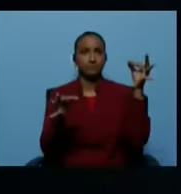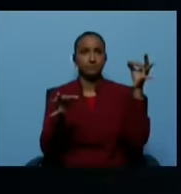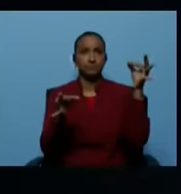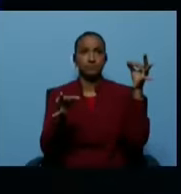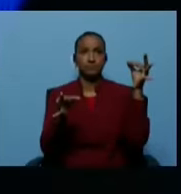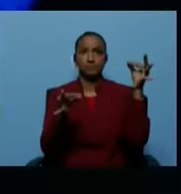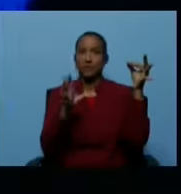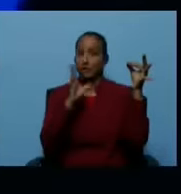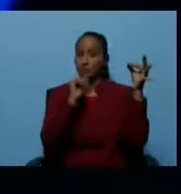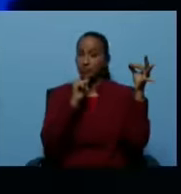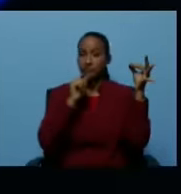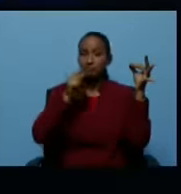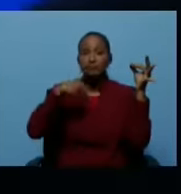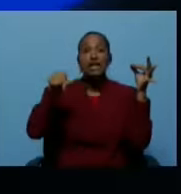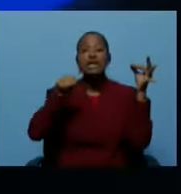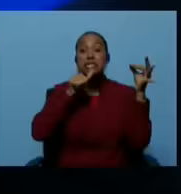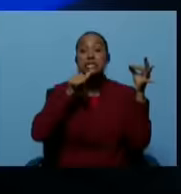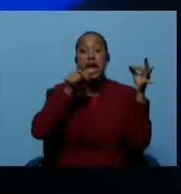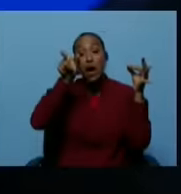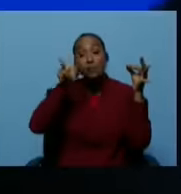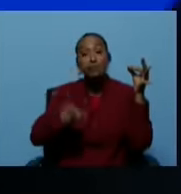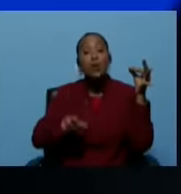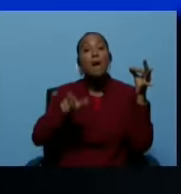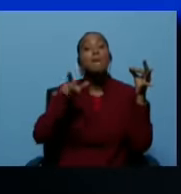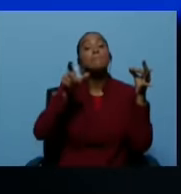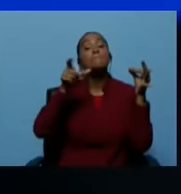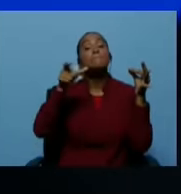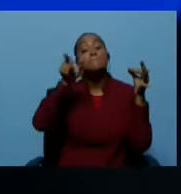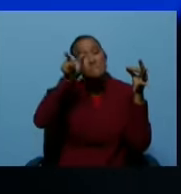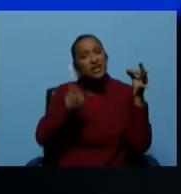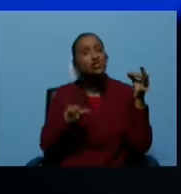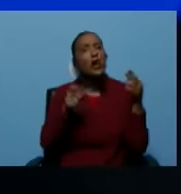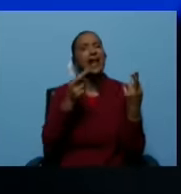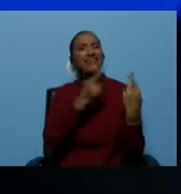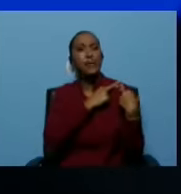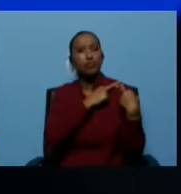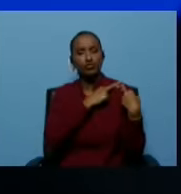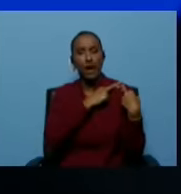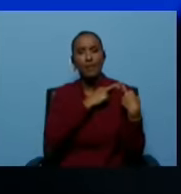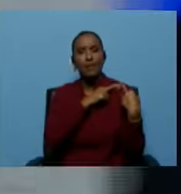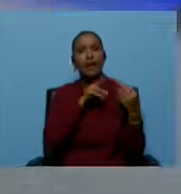datos del operador de máquina, ahí está el recuadro, no sé si lo pueden ver, allí.